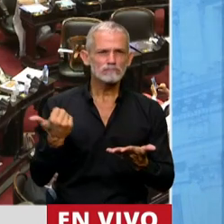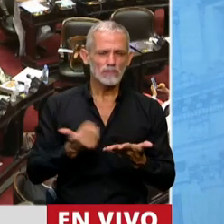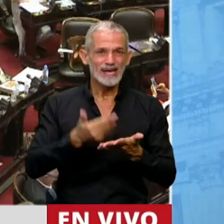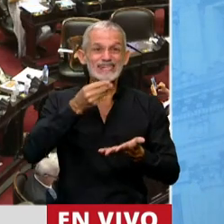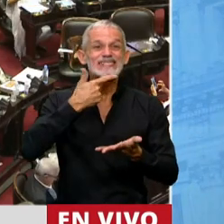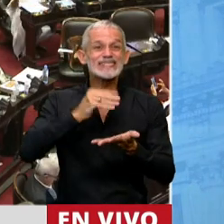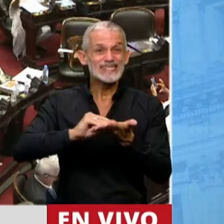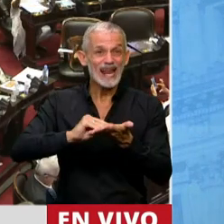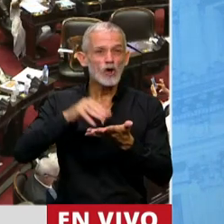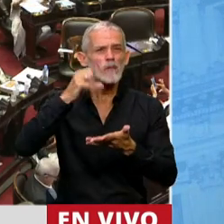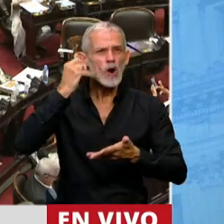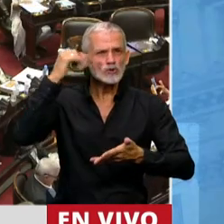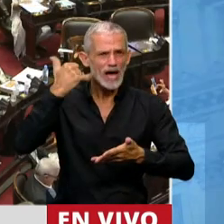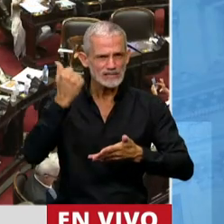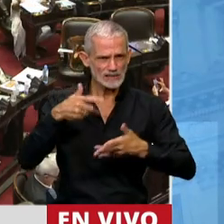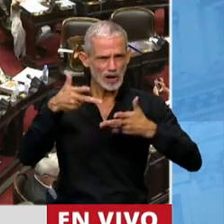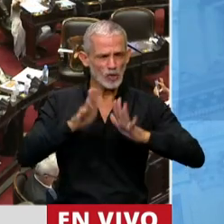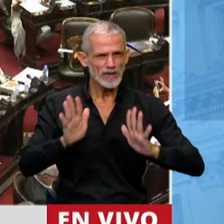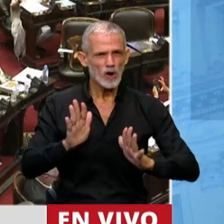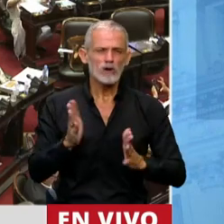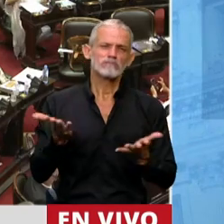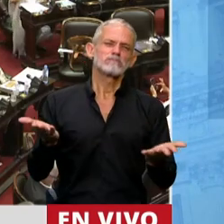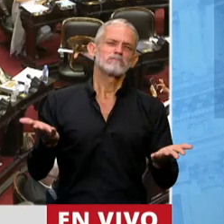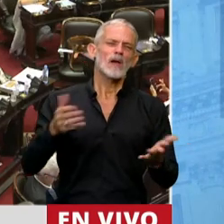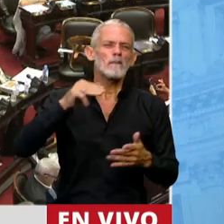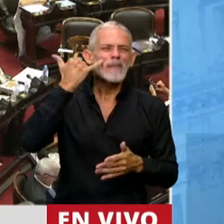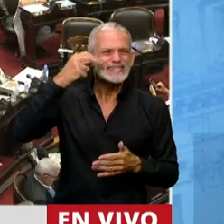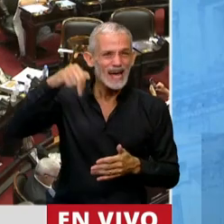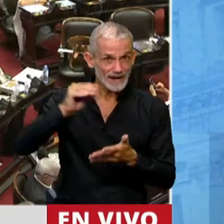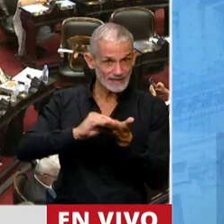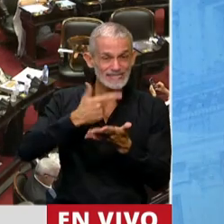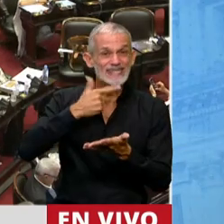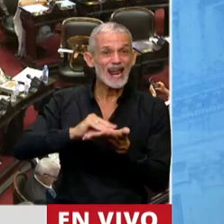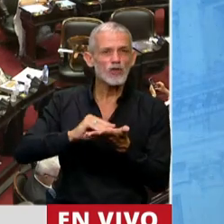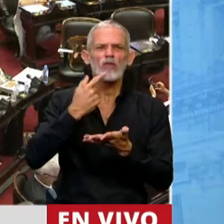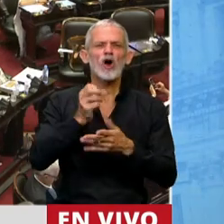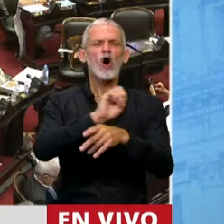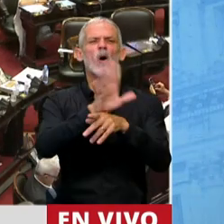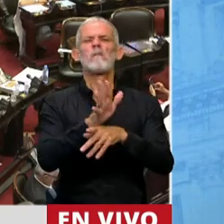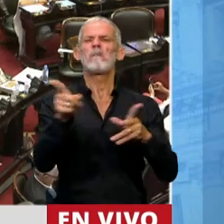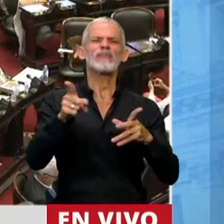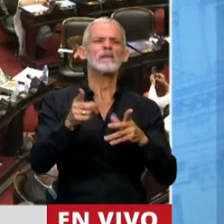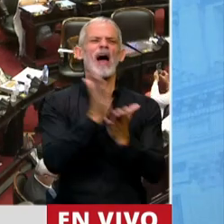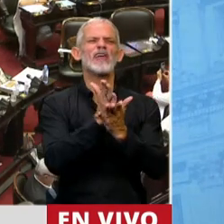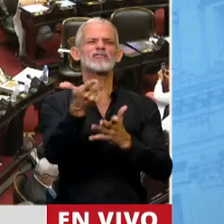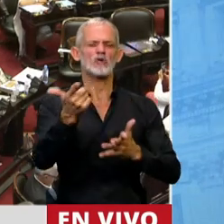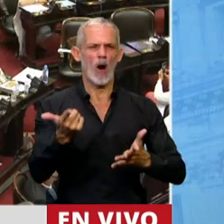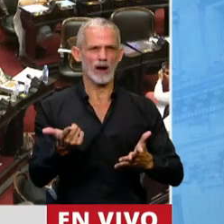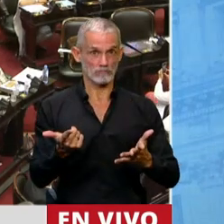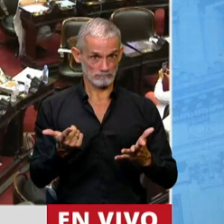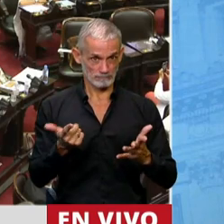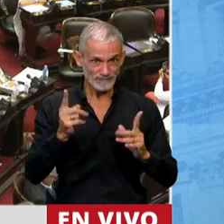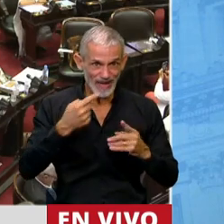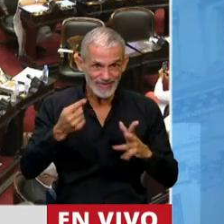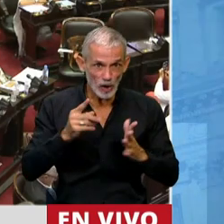senador Mayán. A ver, gente, el senador Mayán dijo, en pandemia no hay derecho. No me lo desacrediten, porque es